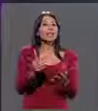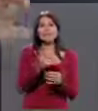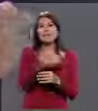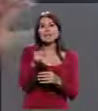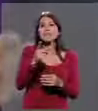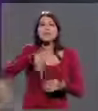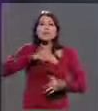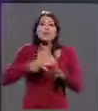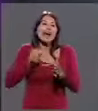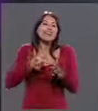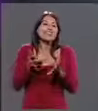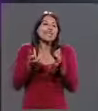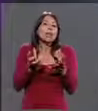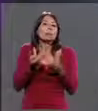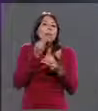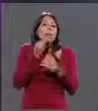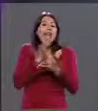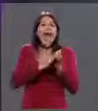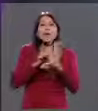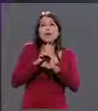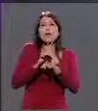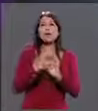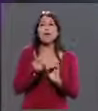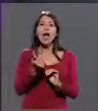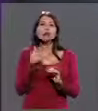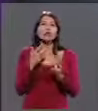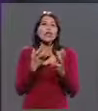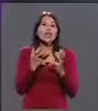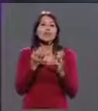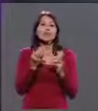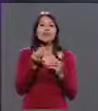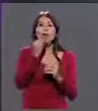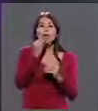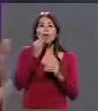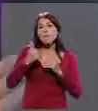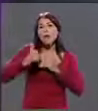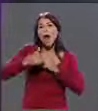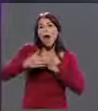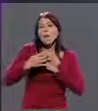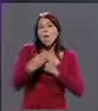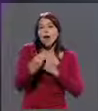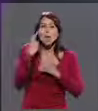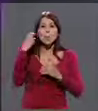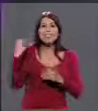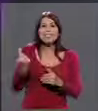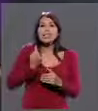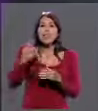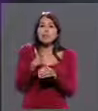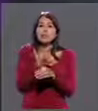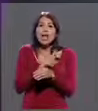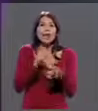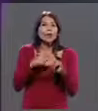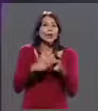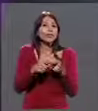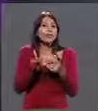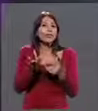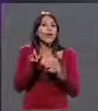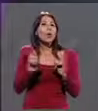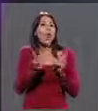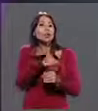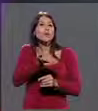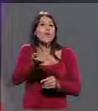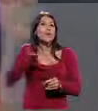de los caprichitos que tenemos de repente que es que yo es que yo tengo que desayunar pan blanco porque siempre he desayunado pan blanco verdad de repente Cuáles son como esas comidas